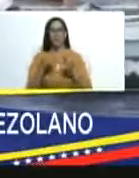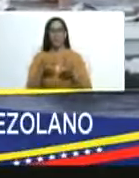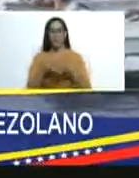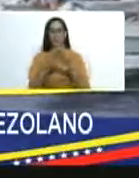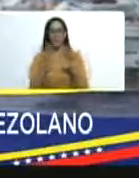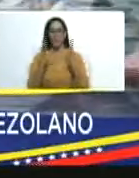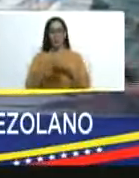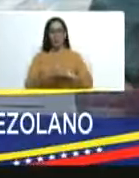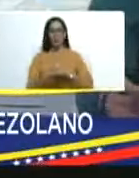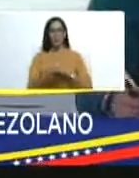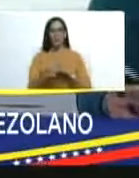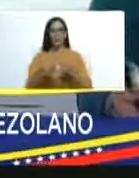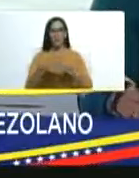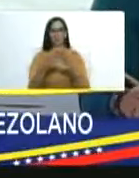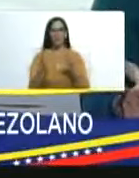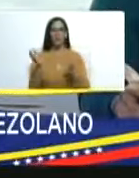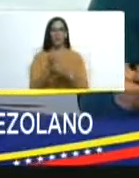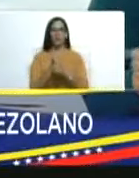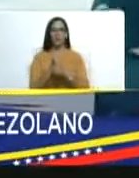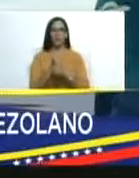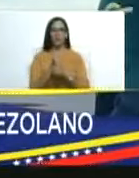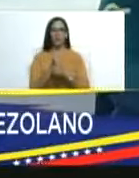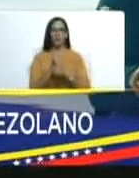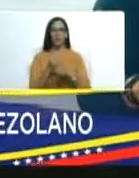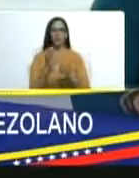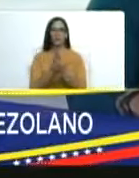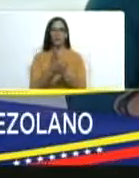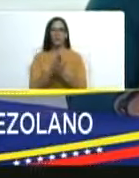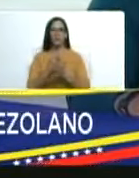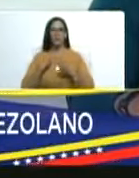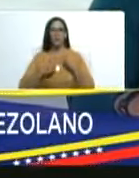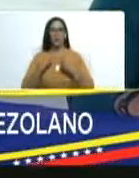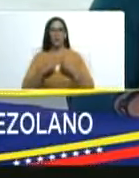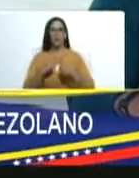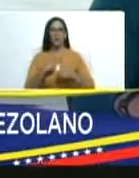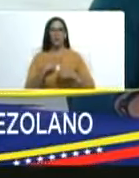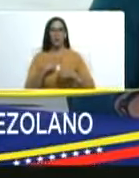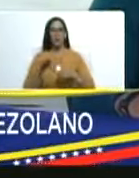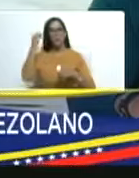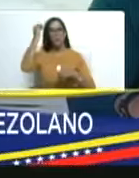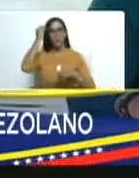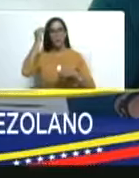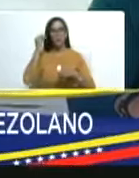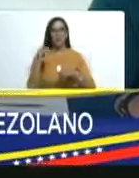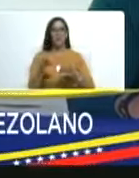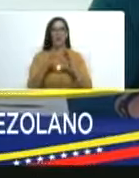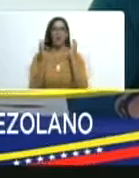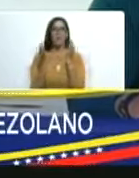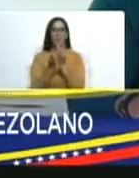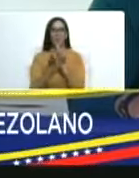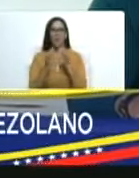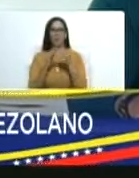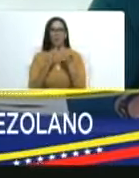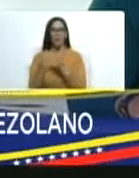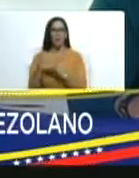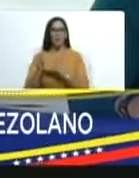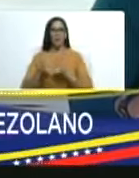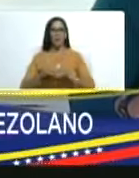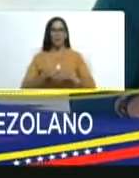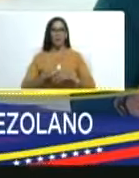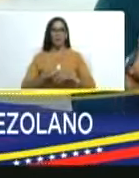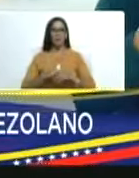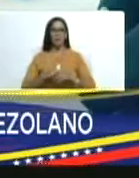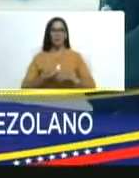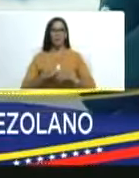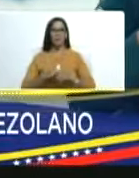al amanecer de que fueron conseguidos. Pero si es una angustia para uno, me imagino la angustia para la familia y para la comunidad.